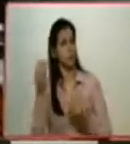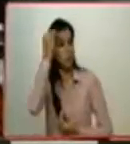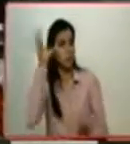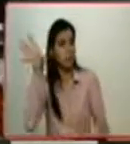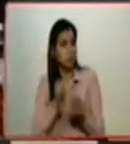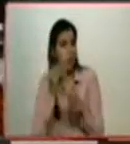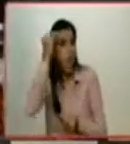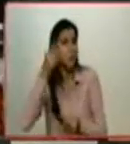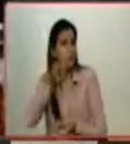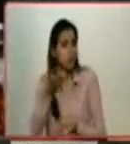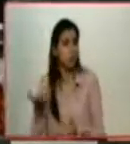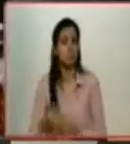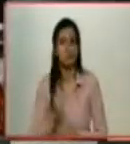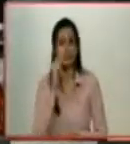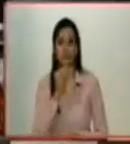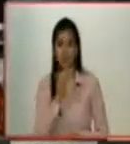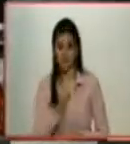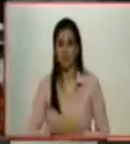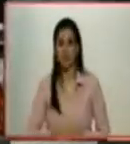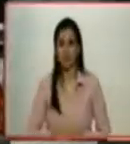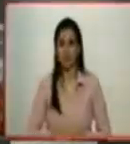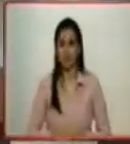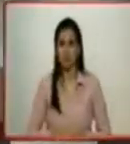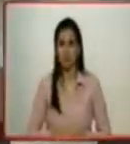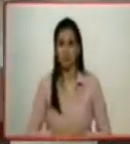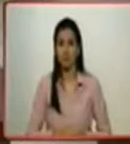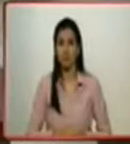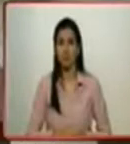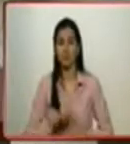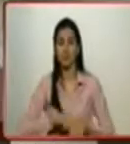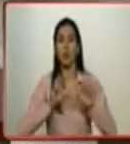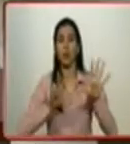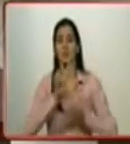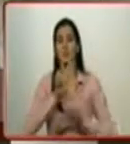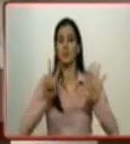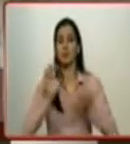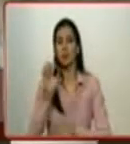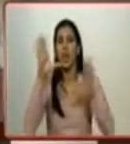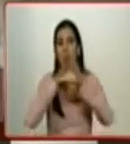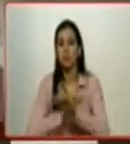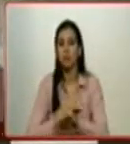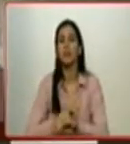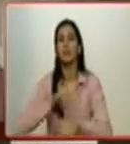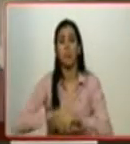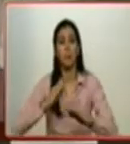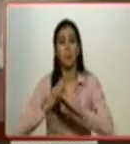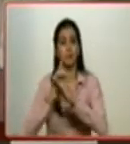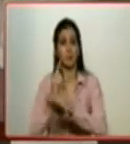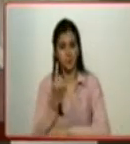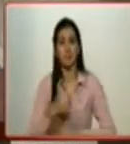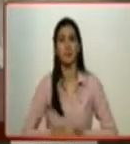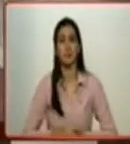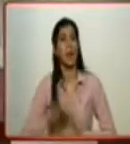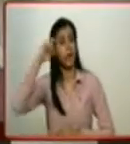propias conclusiones. Carlos Rebete, La Noticia. 8:37 minutos de la noche, momento de realizar nuestra primera